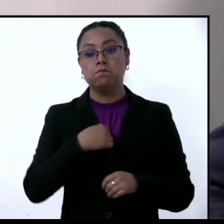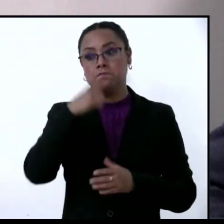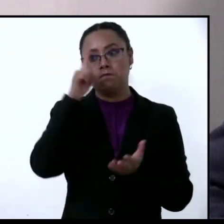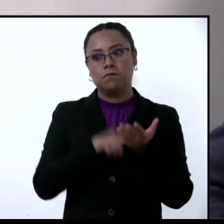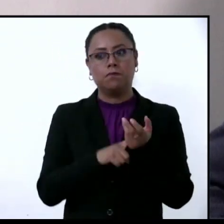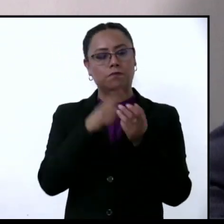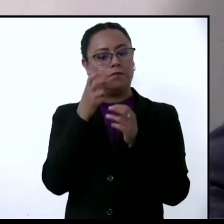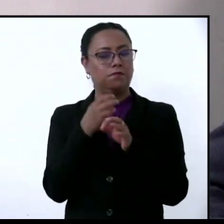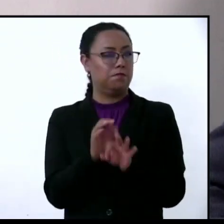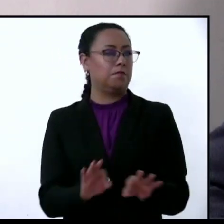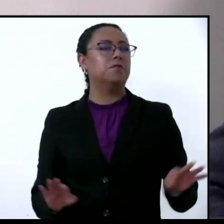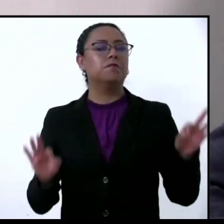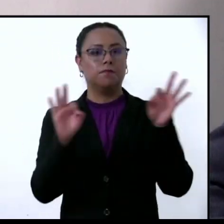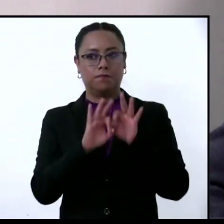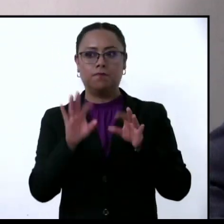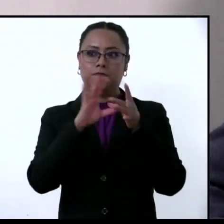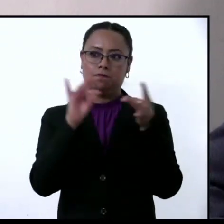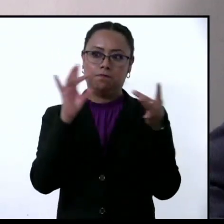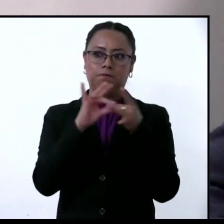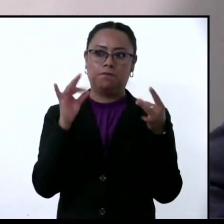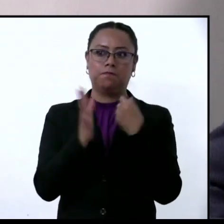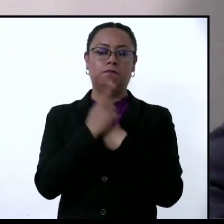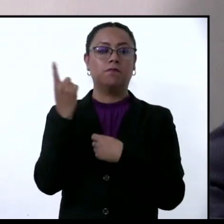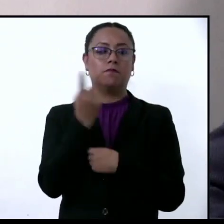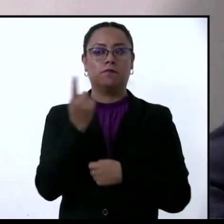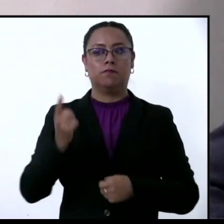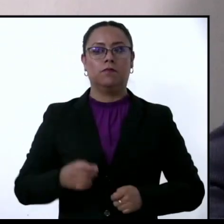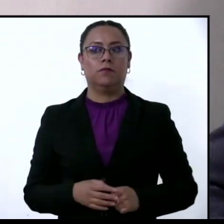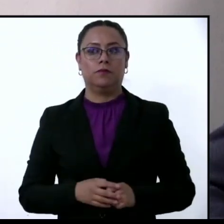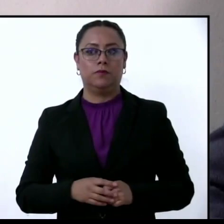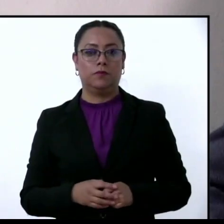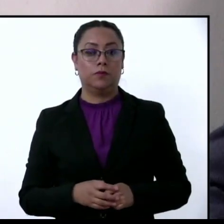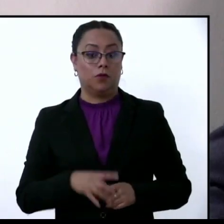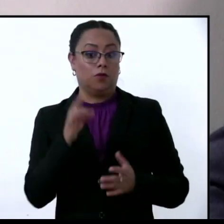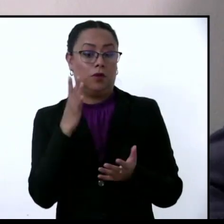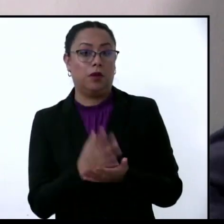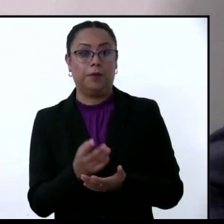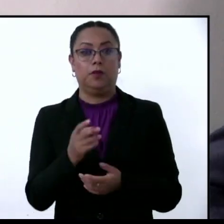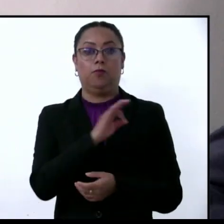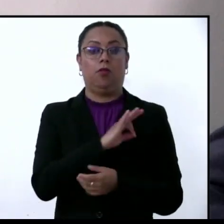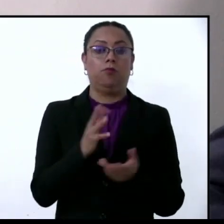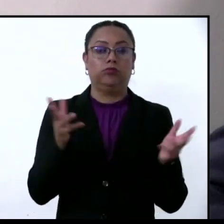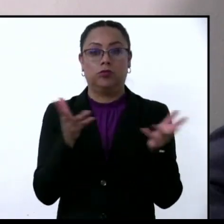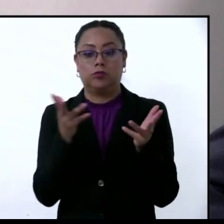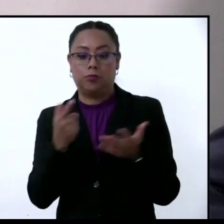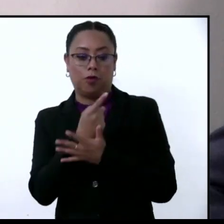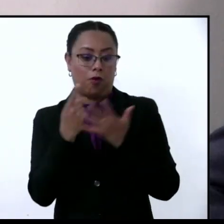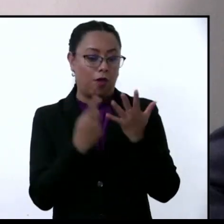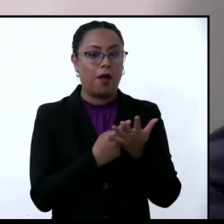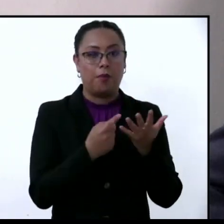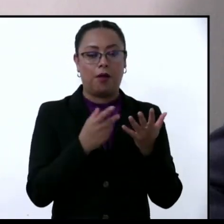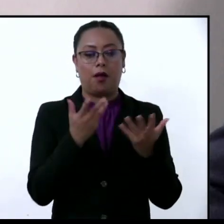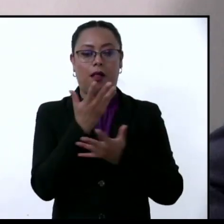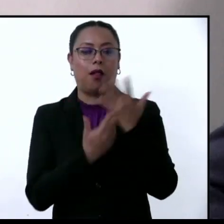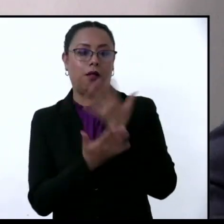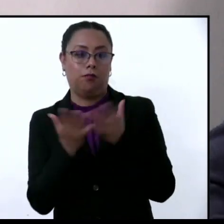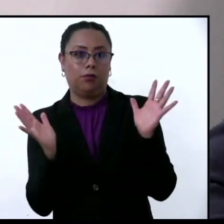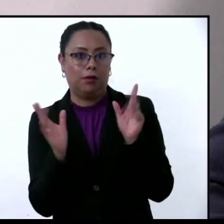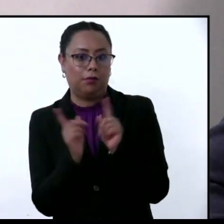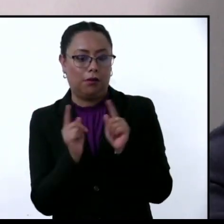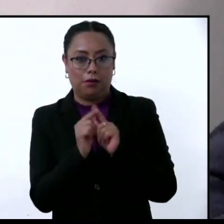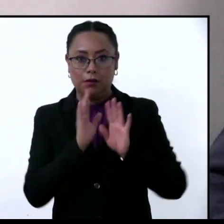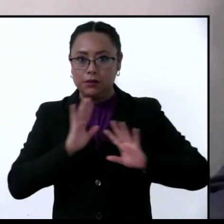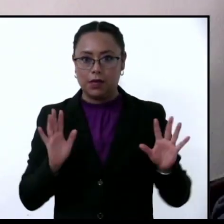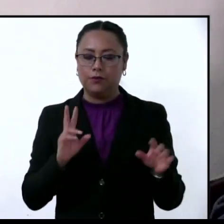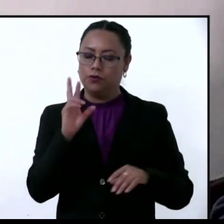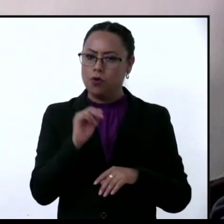destacar, porque pues no solamente se trata de generar programas, de trabajar, sino también cómo incidimos